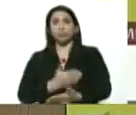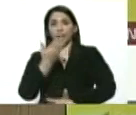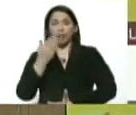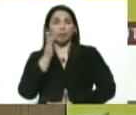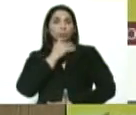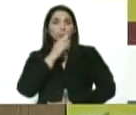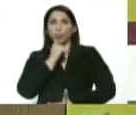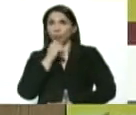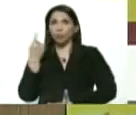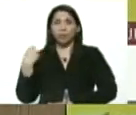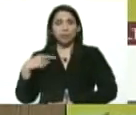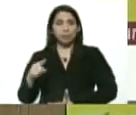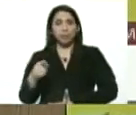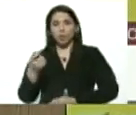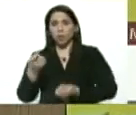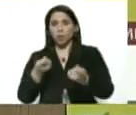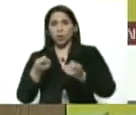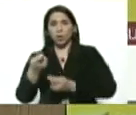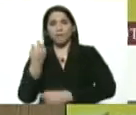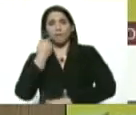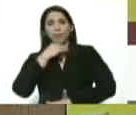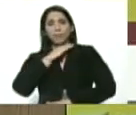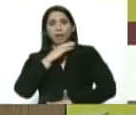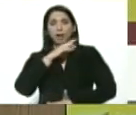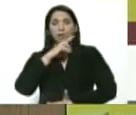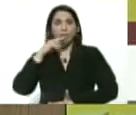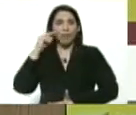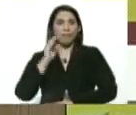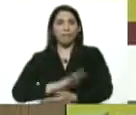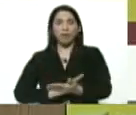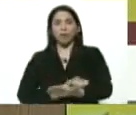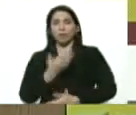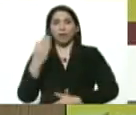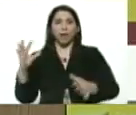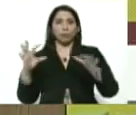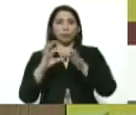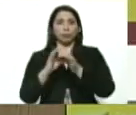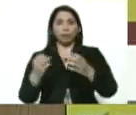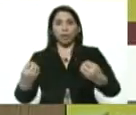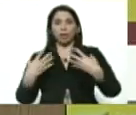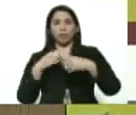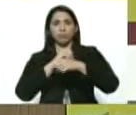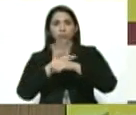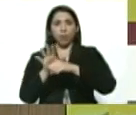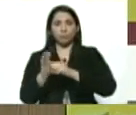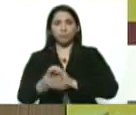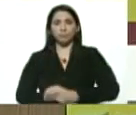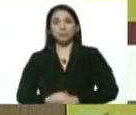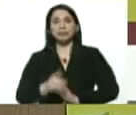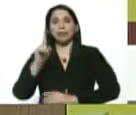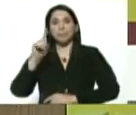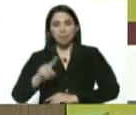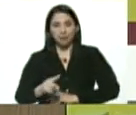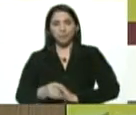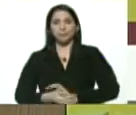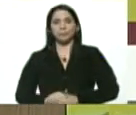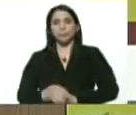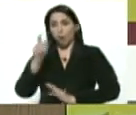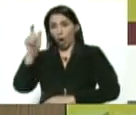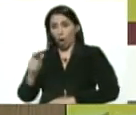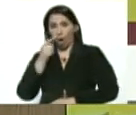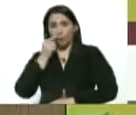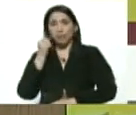tenía control de esa enfermedad asociada a la infección por kobe 19 y también era un